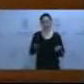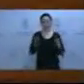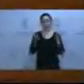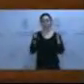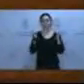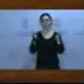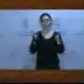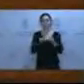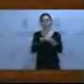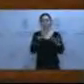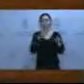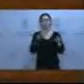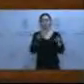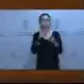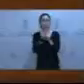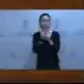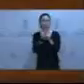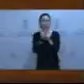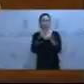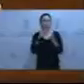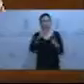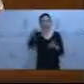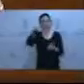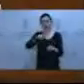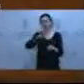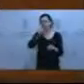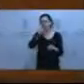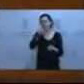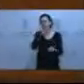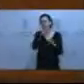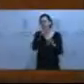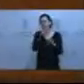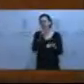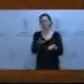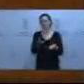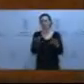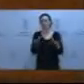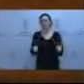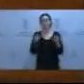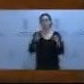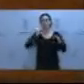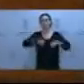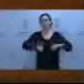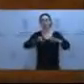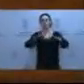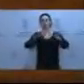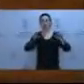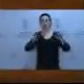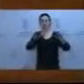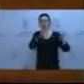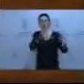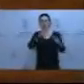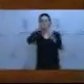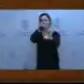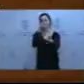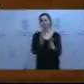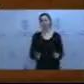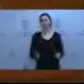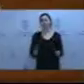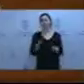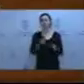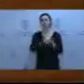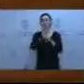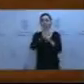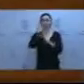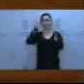los desencuentros que tuvimos. Usted sabe y conoce muy bien los datos. En Asturias, el presupuesto de